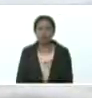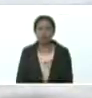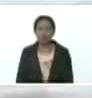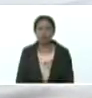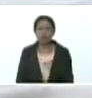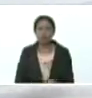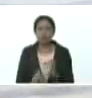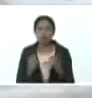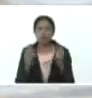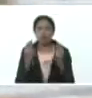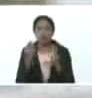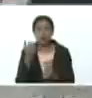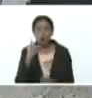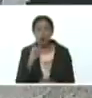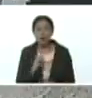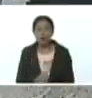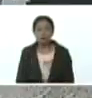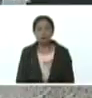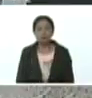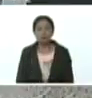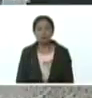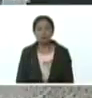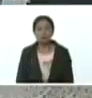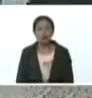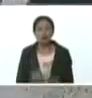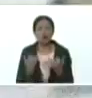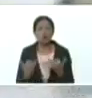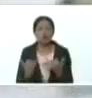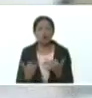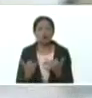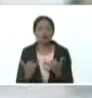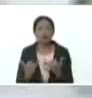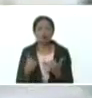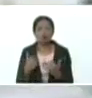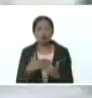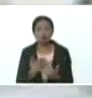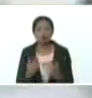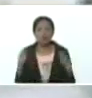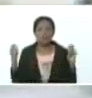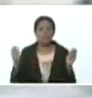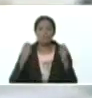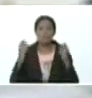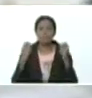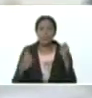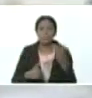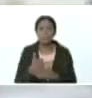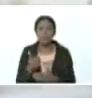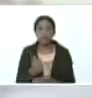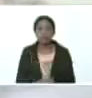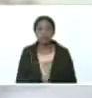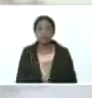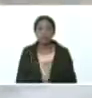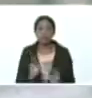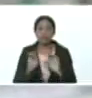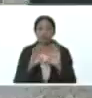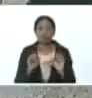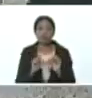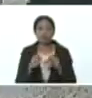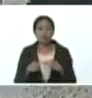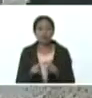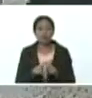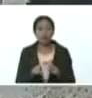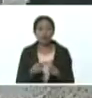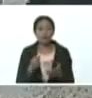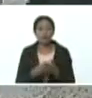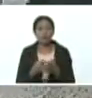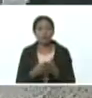Cúmplase, el dinero lo tengo. Ahora quiero impulsar, claro, mantener la inversión